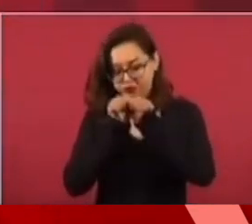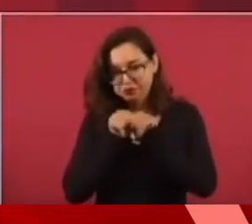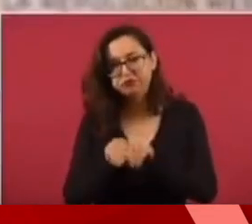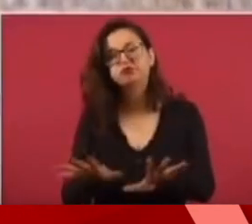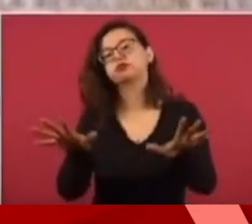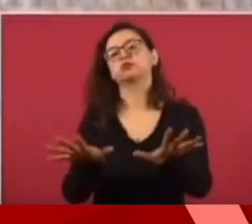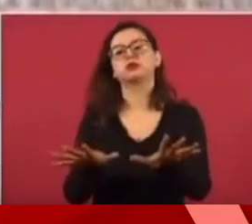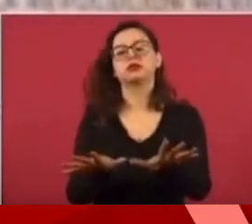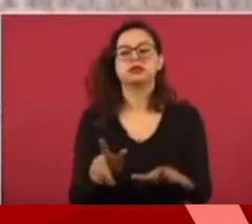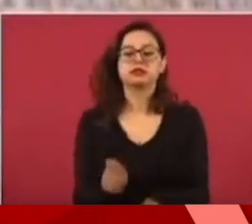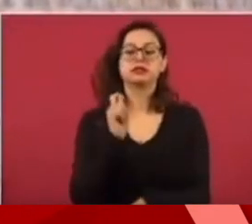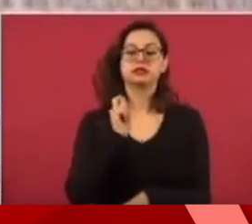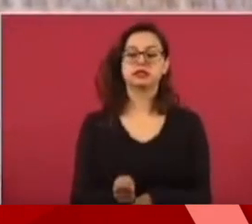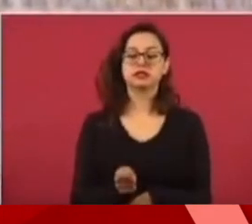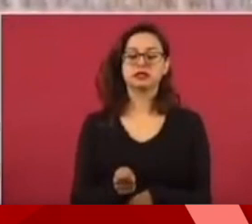de